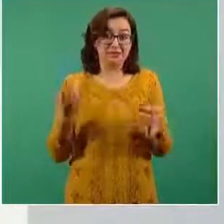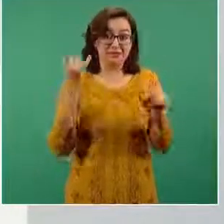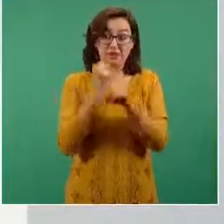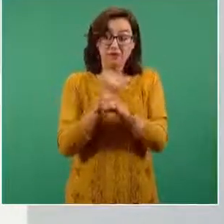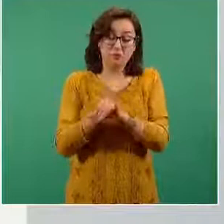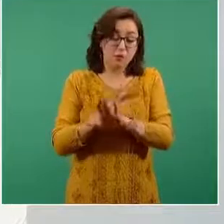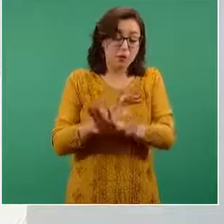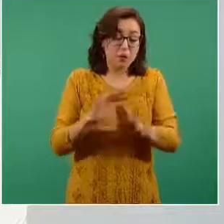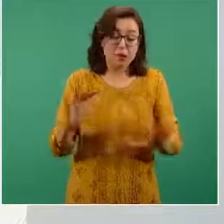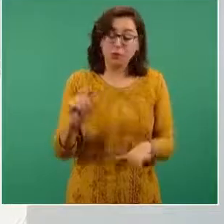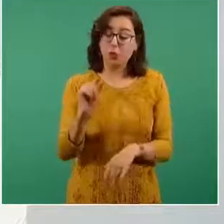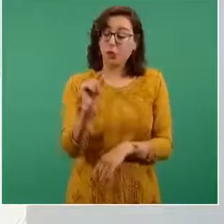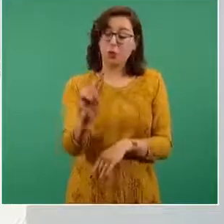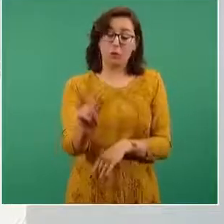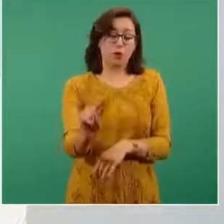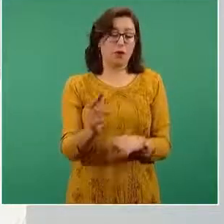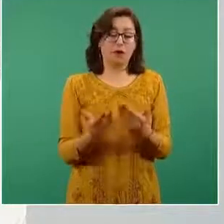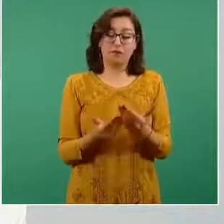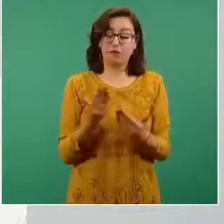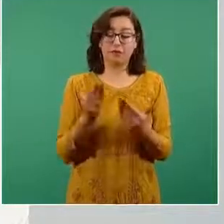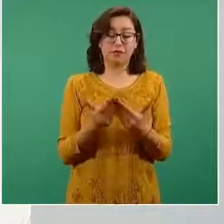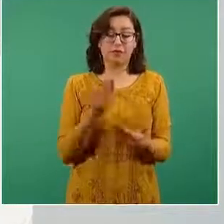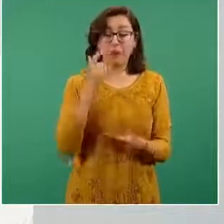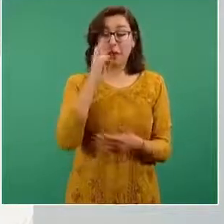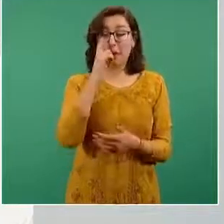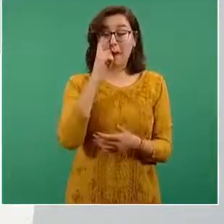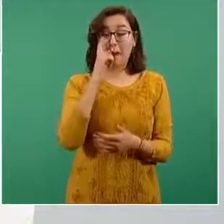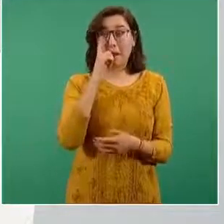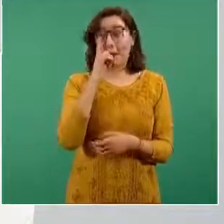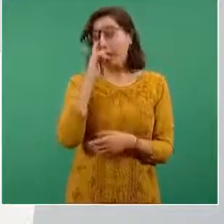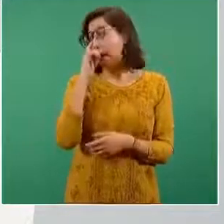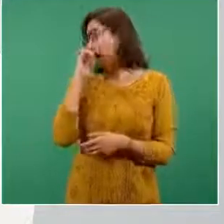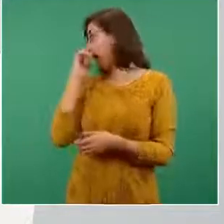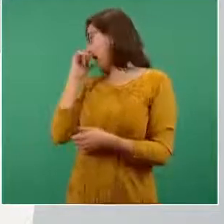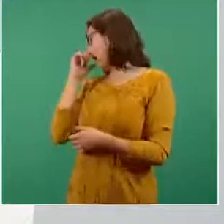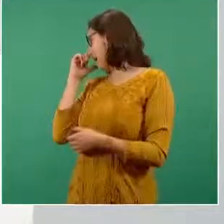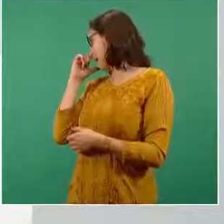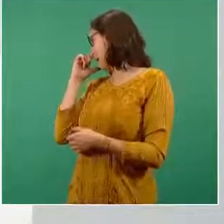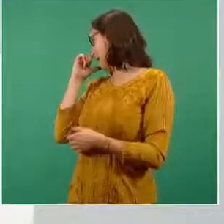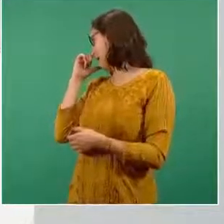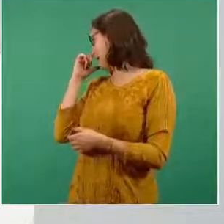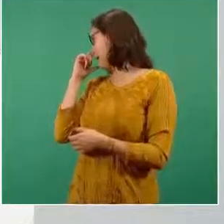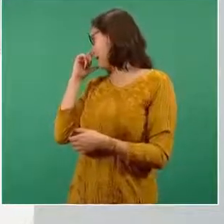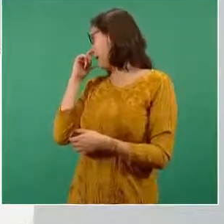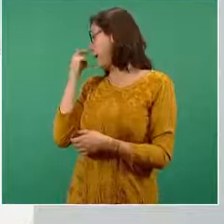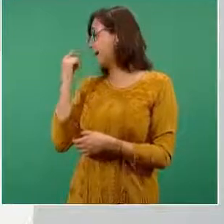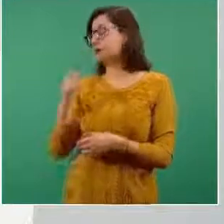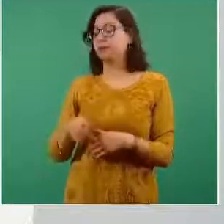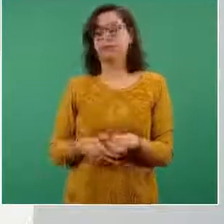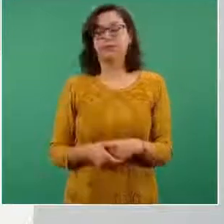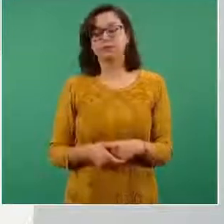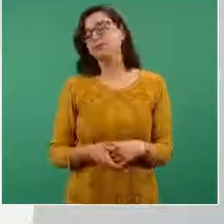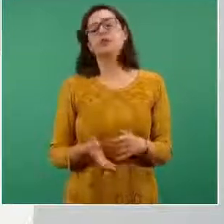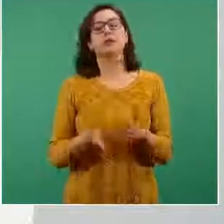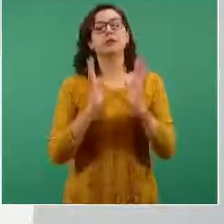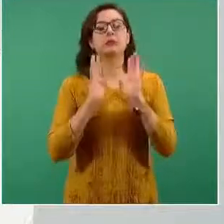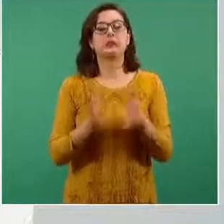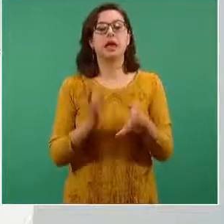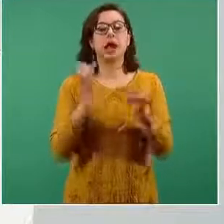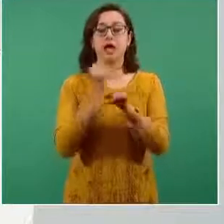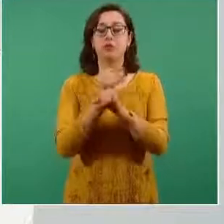publicaciones, pocas investigaciones, digamos, que ya hayan emitido información oficial en relación a la